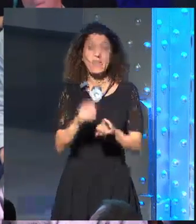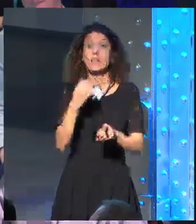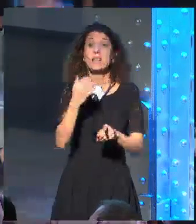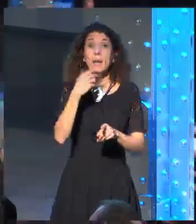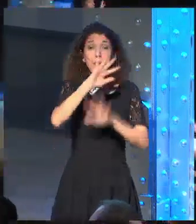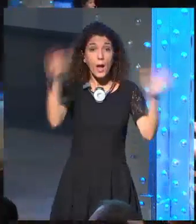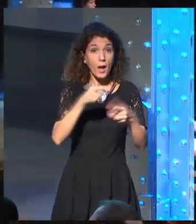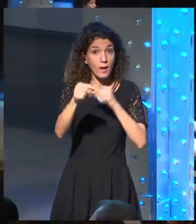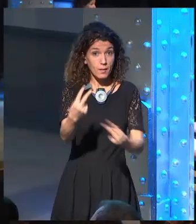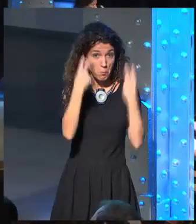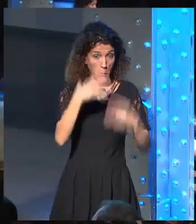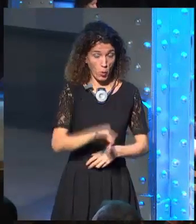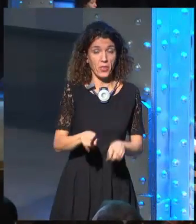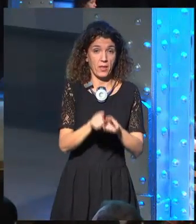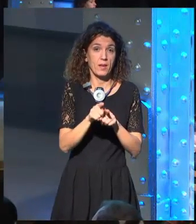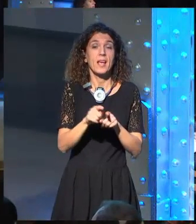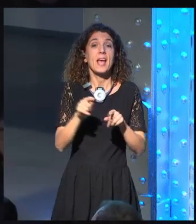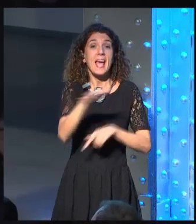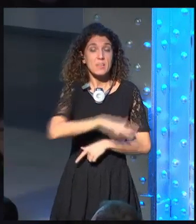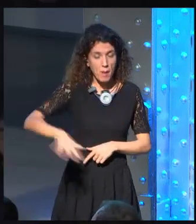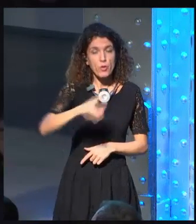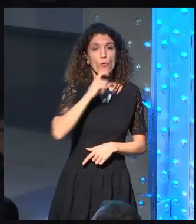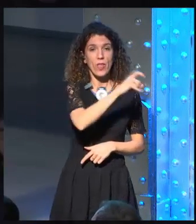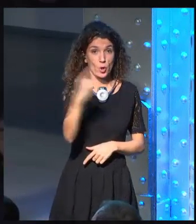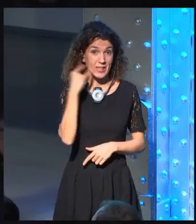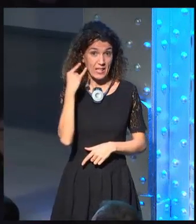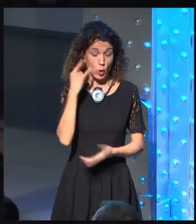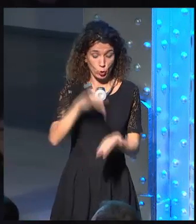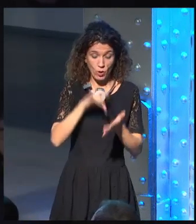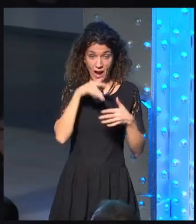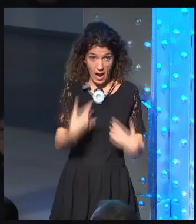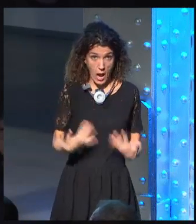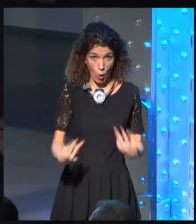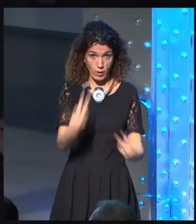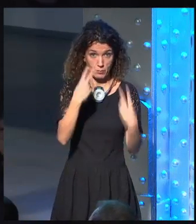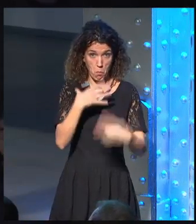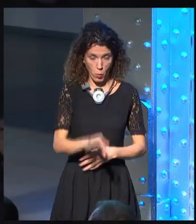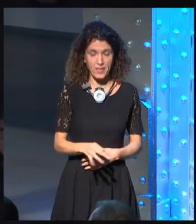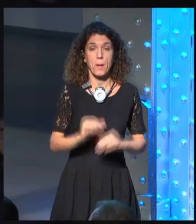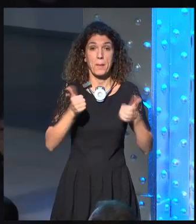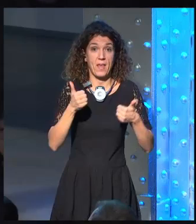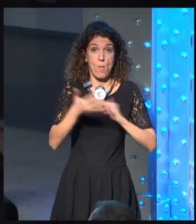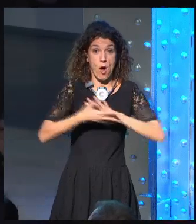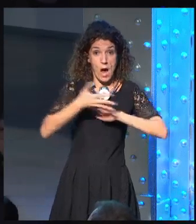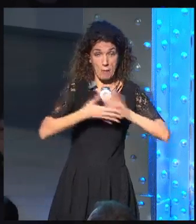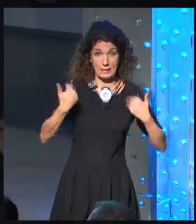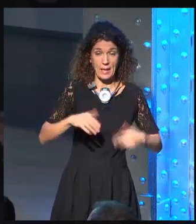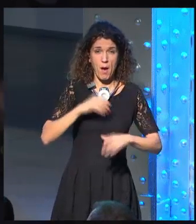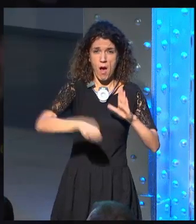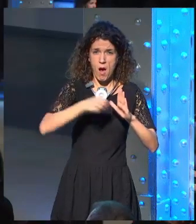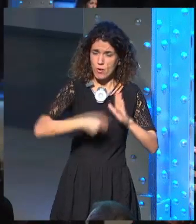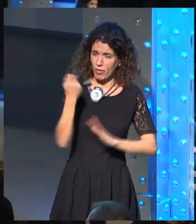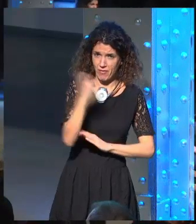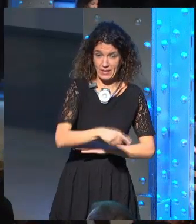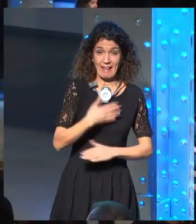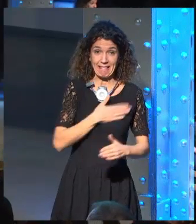por streaming, a través de Espacio Fundación Telefónica, lo que está aquí ocurriendo. Y vamos a empezar a charlar ya. Yo no me enrollo más, tengo